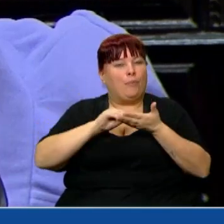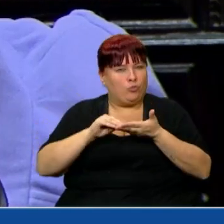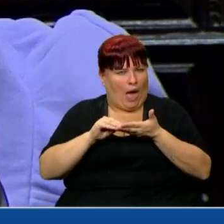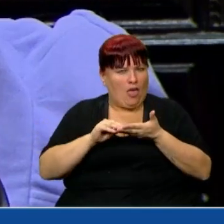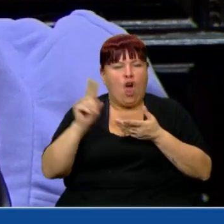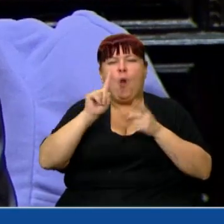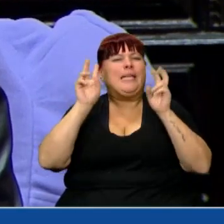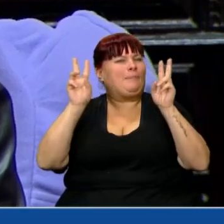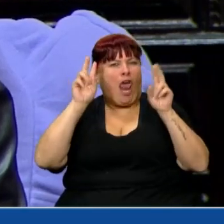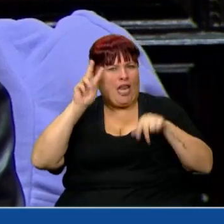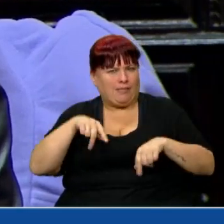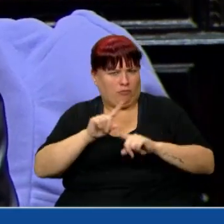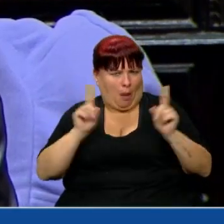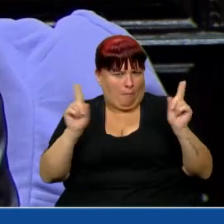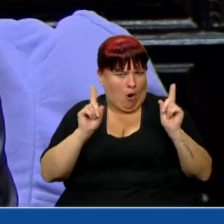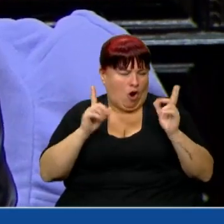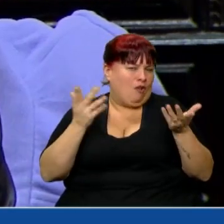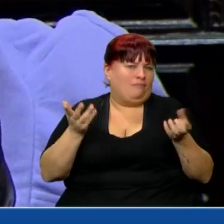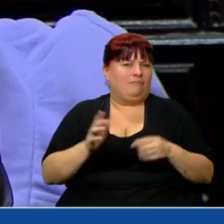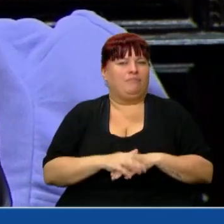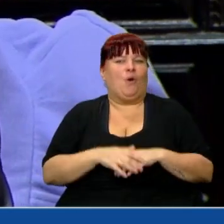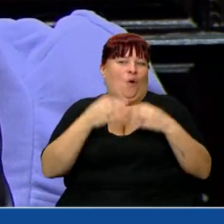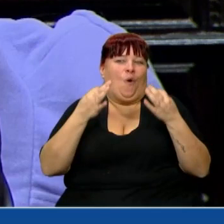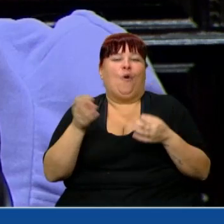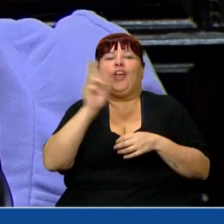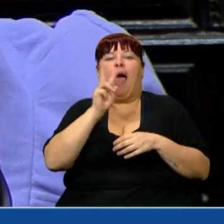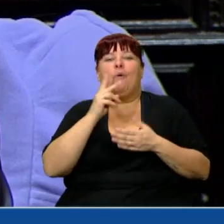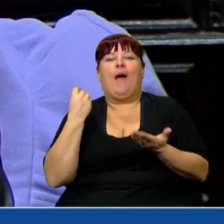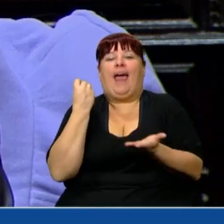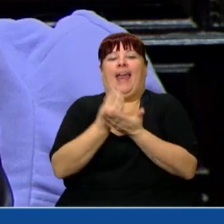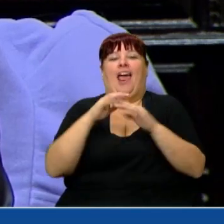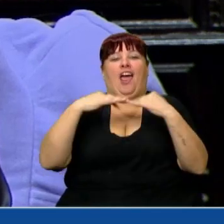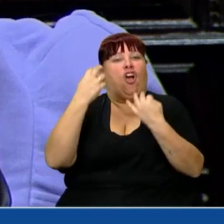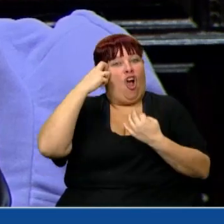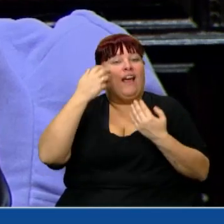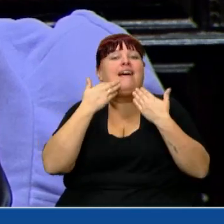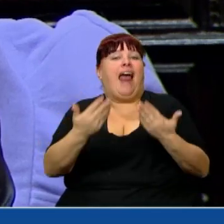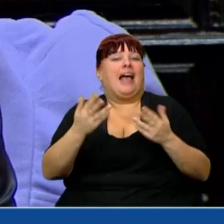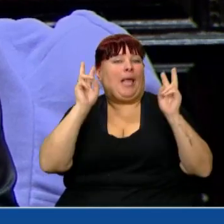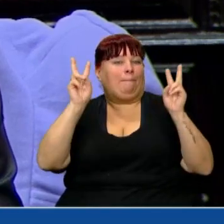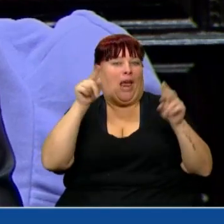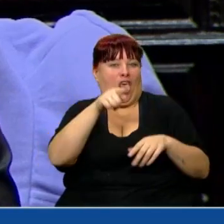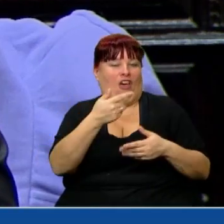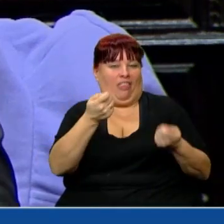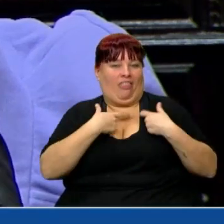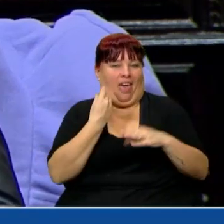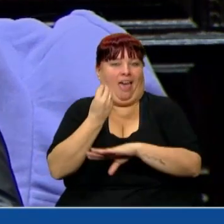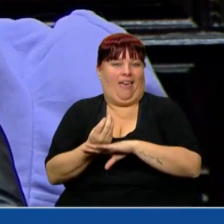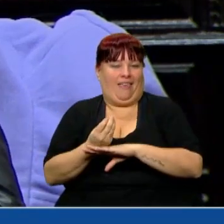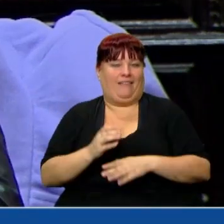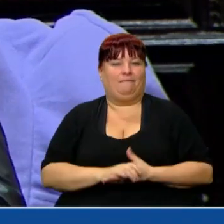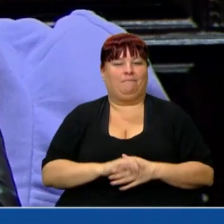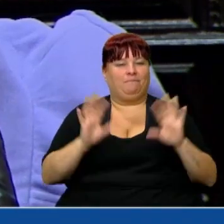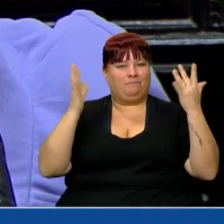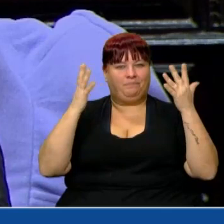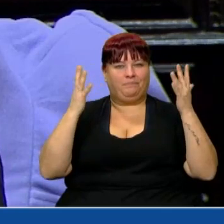no eran del peronismo tampoco, ¿no? Porque, bueno, justamente las mujeres llegamos a este recinto también de la mano del peronismo.